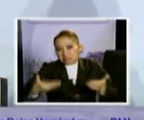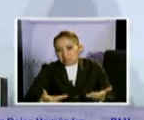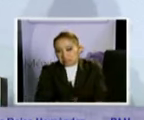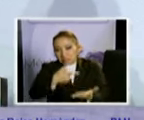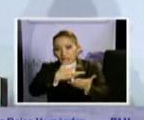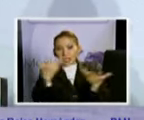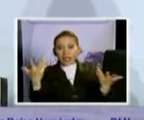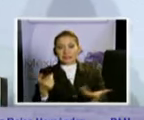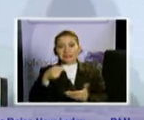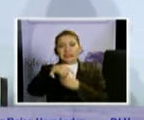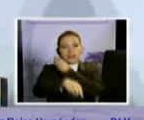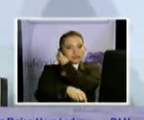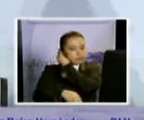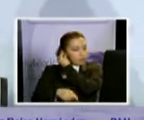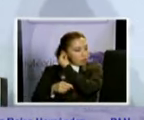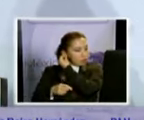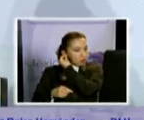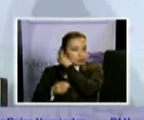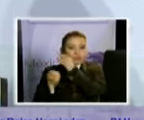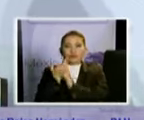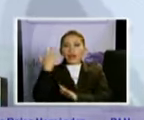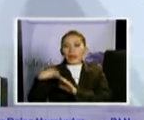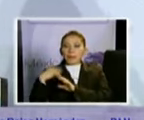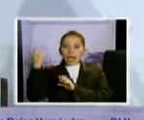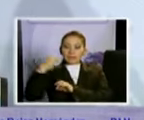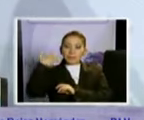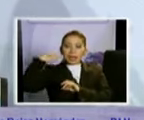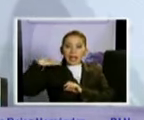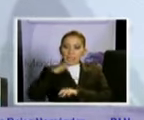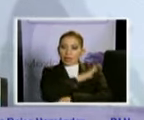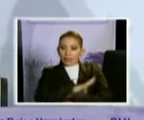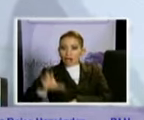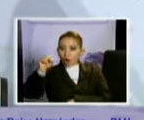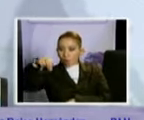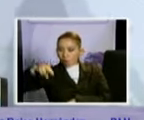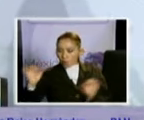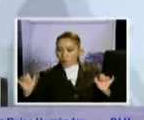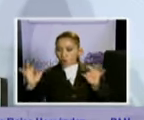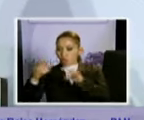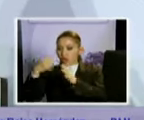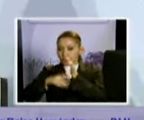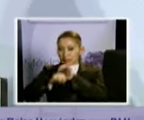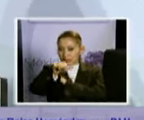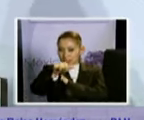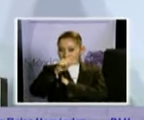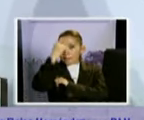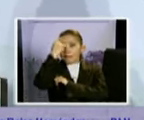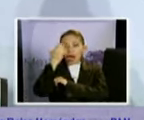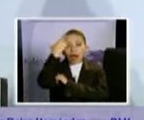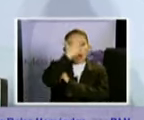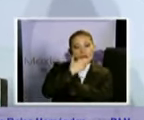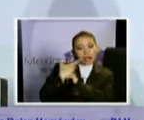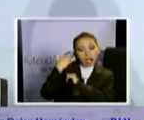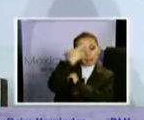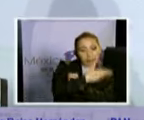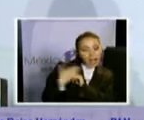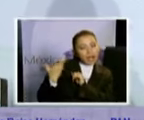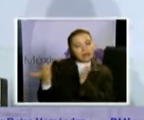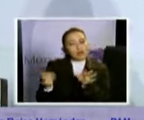la celebración de una sesión especial de la Asamblea General de las Naciones Unidas en 2016 para revisar